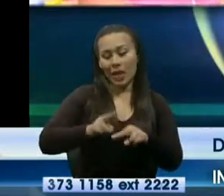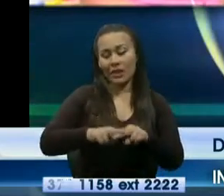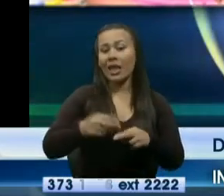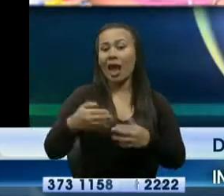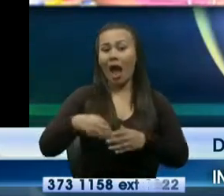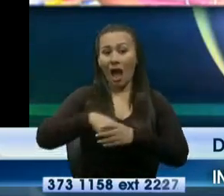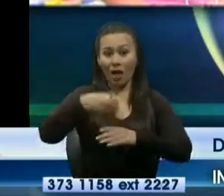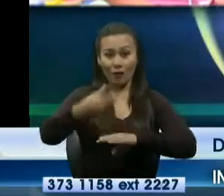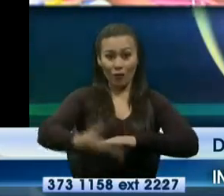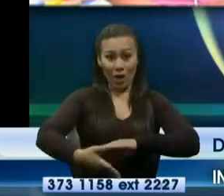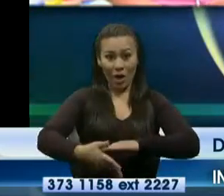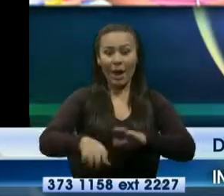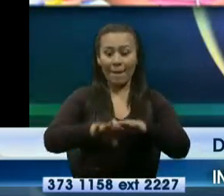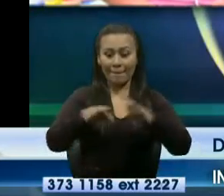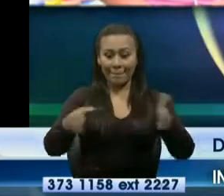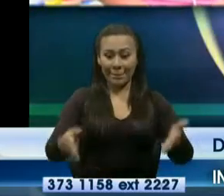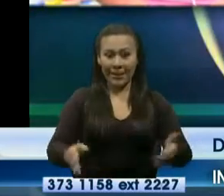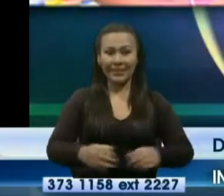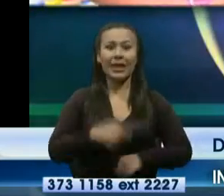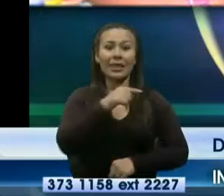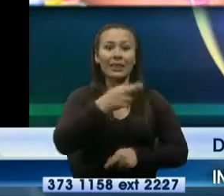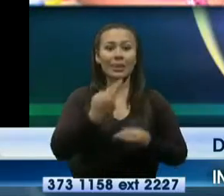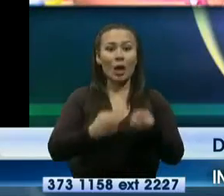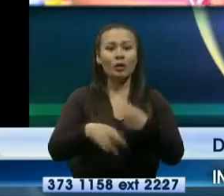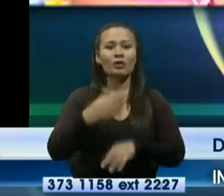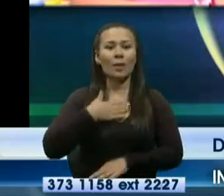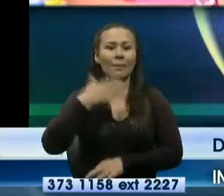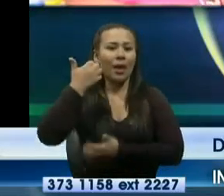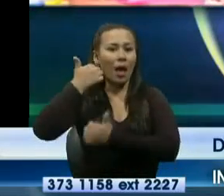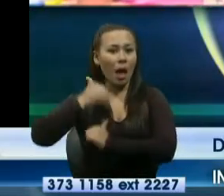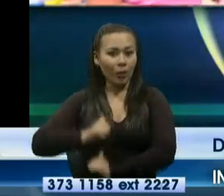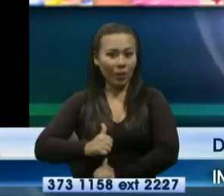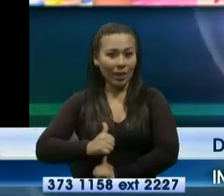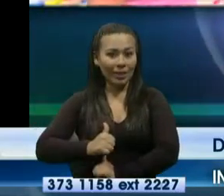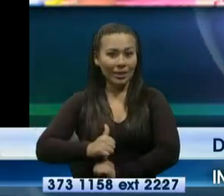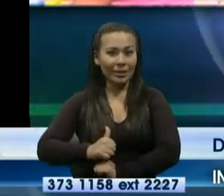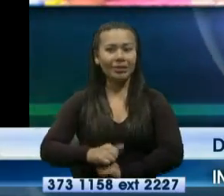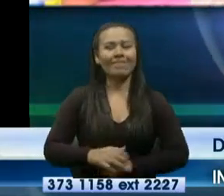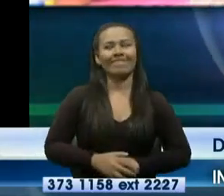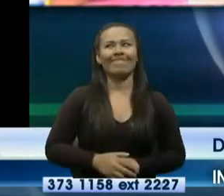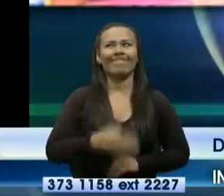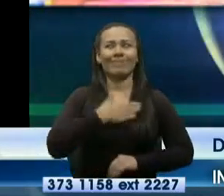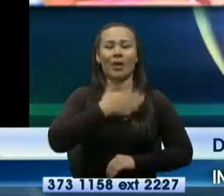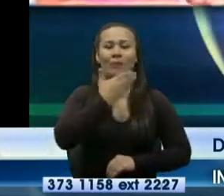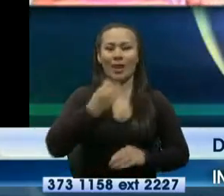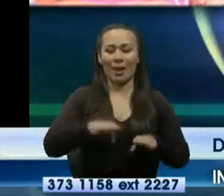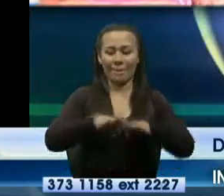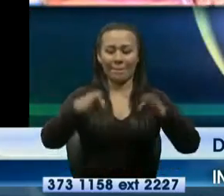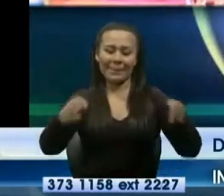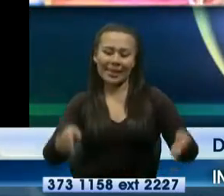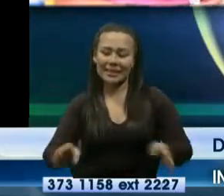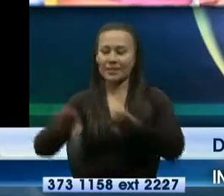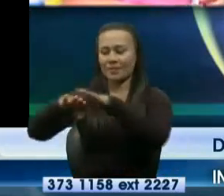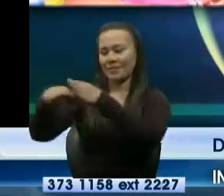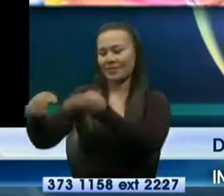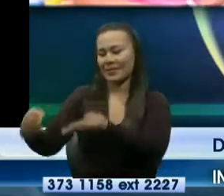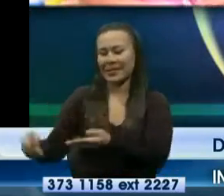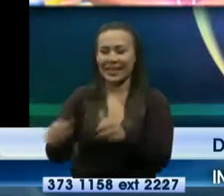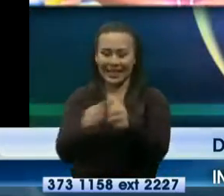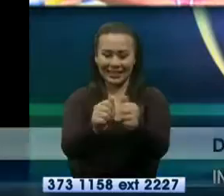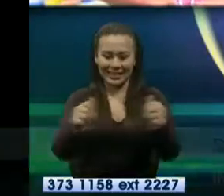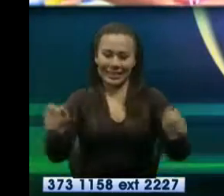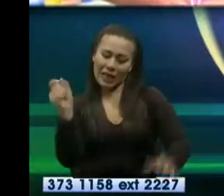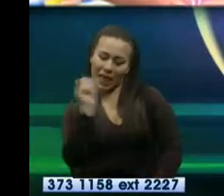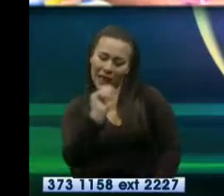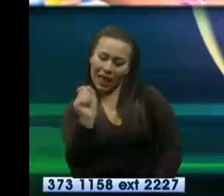deseo, me ponga al frente de su local. Y ahí es cuando, ya empiezo a sacar las mesitas, los carteles,